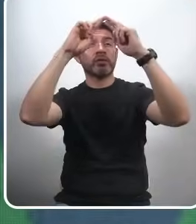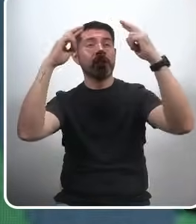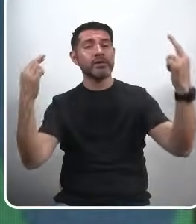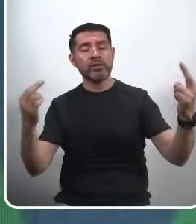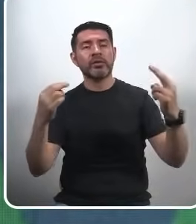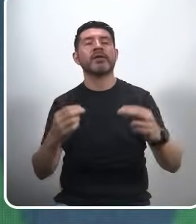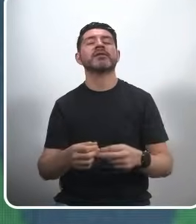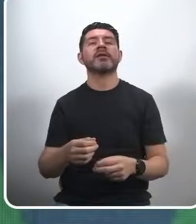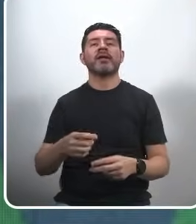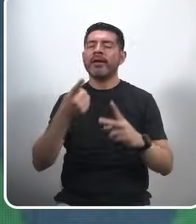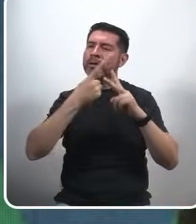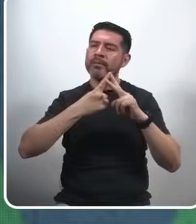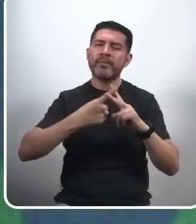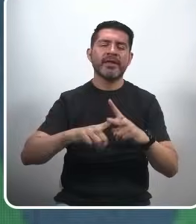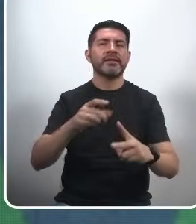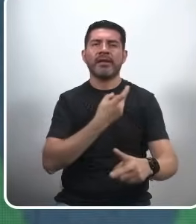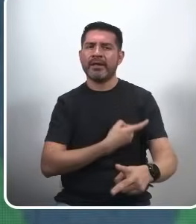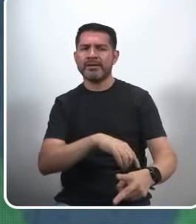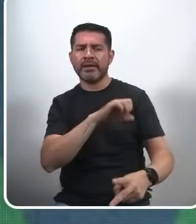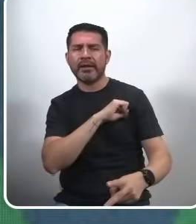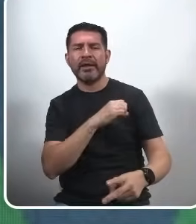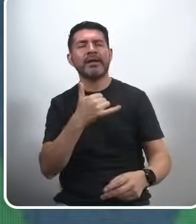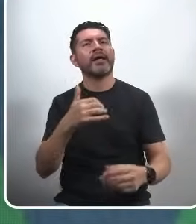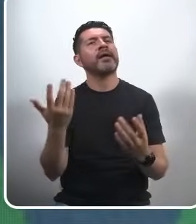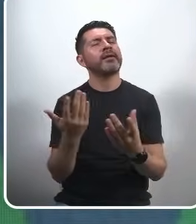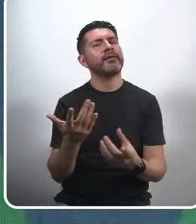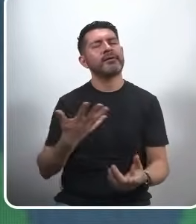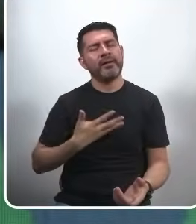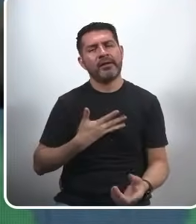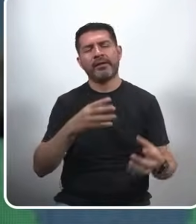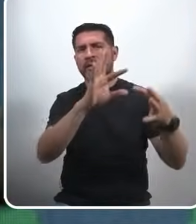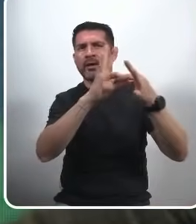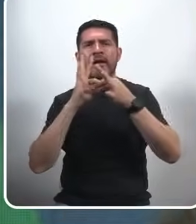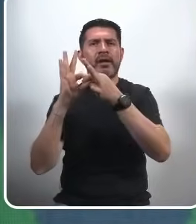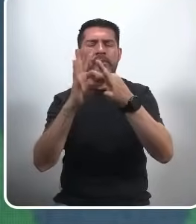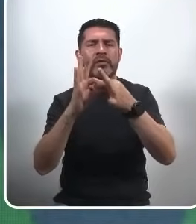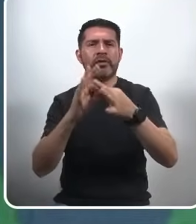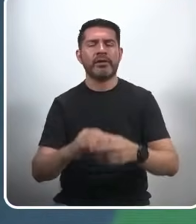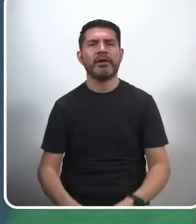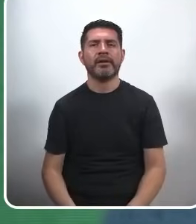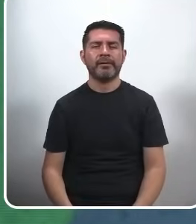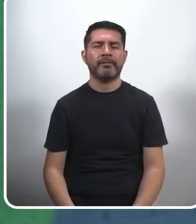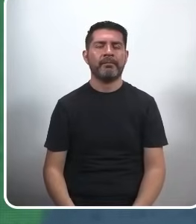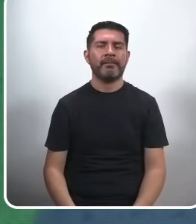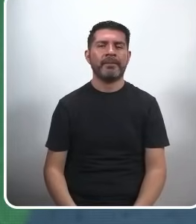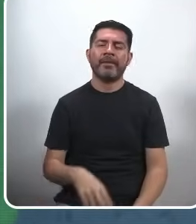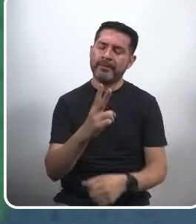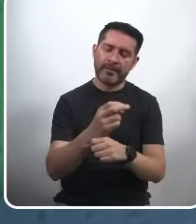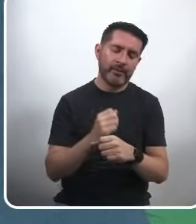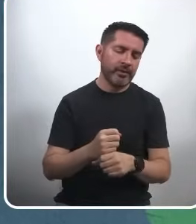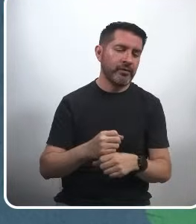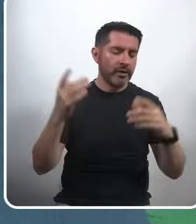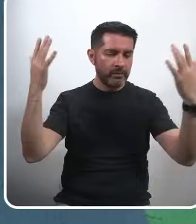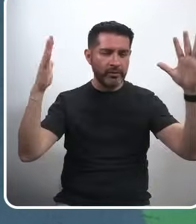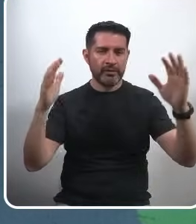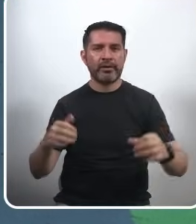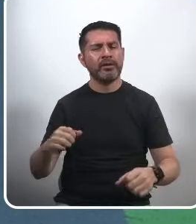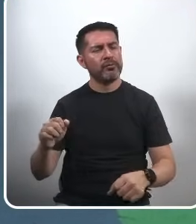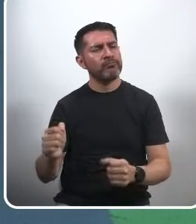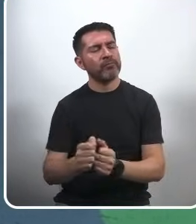empiezan a sanarse y a tener armonía porque sacaste la raíz. Vamos, si va a aplaudir iglesia, hágalo con más ganas.